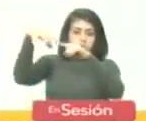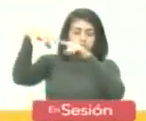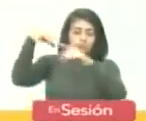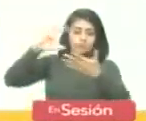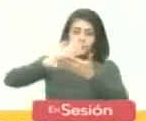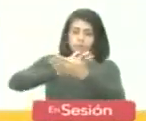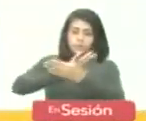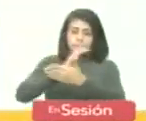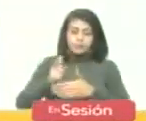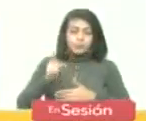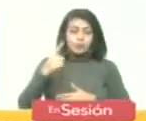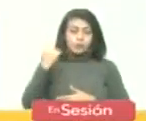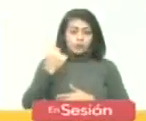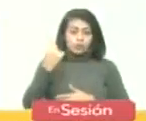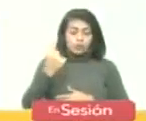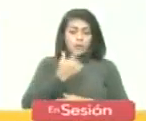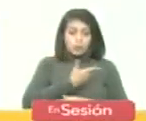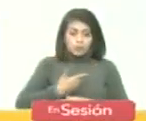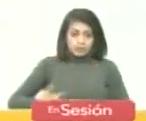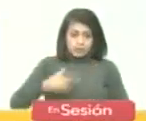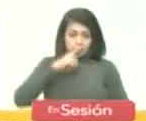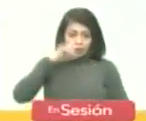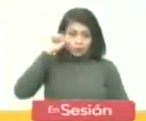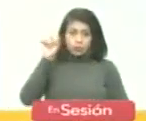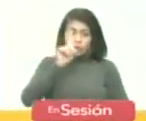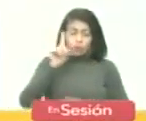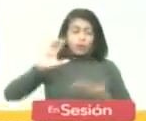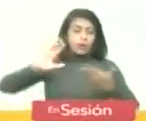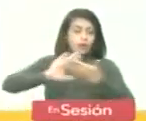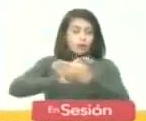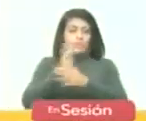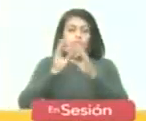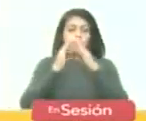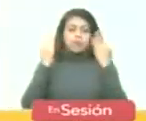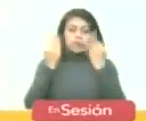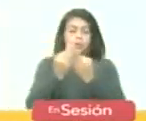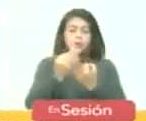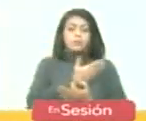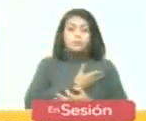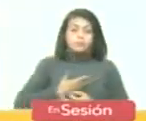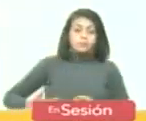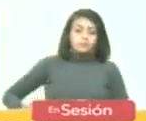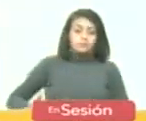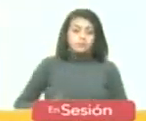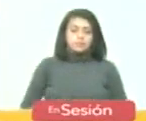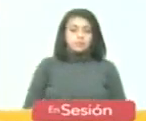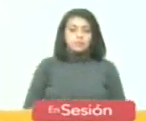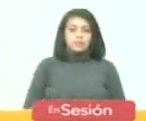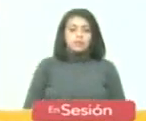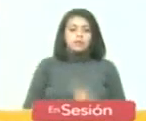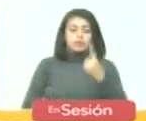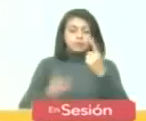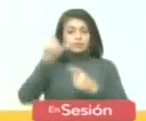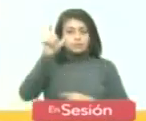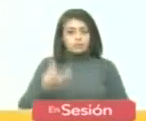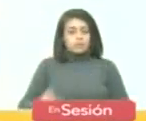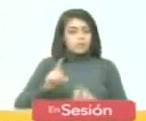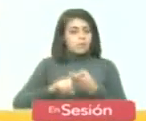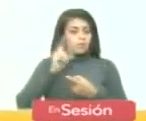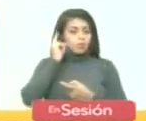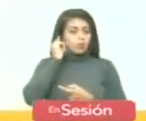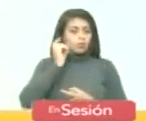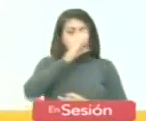acabar no solamente con el presidente de la República, era acabar con la familia presidencial, la primera combatiente,